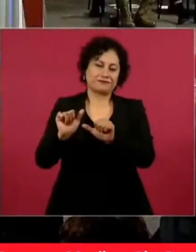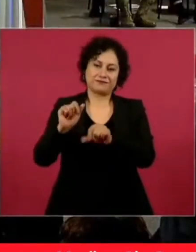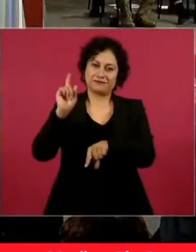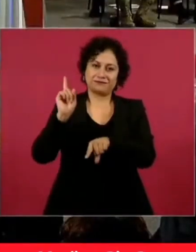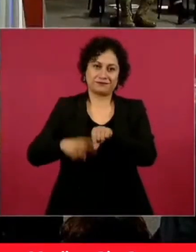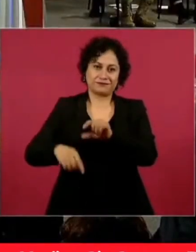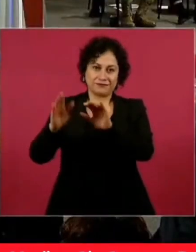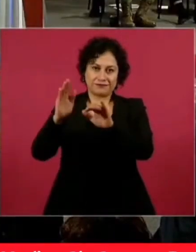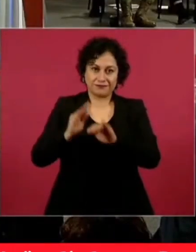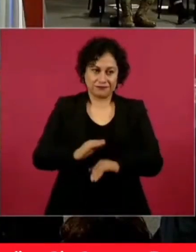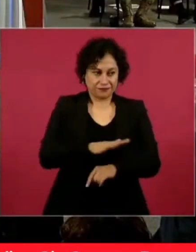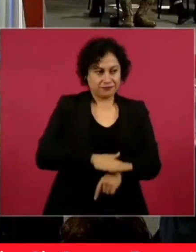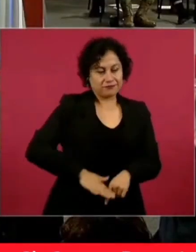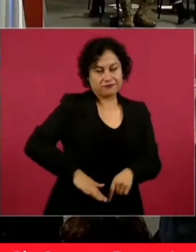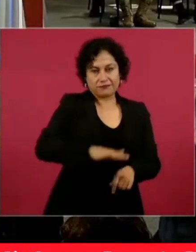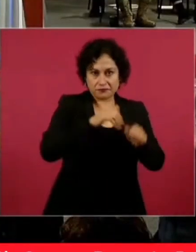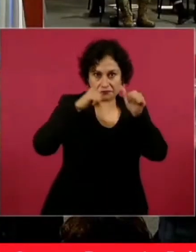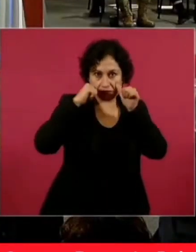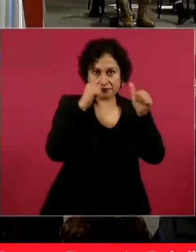Deuda